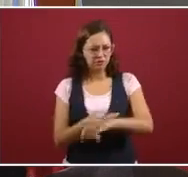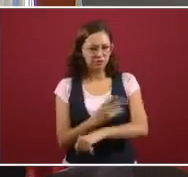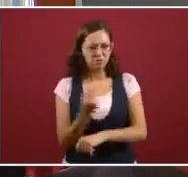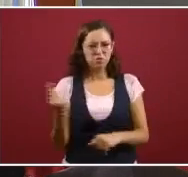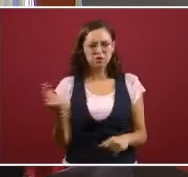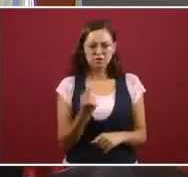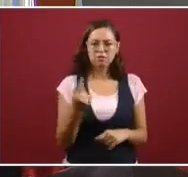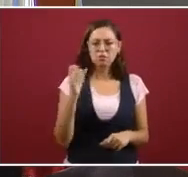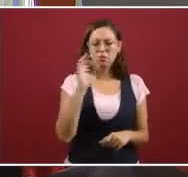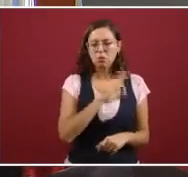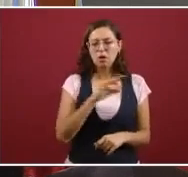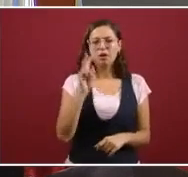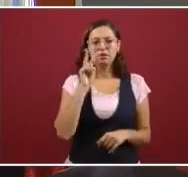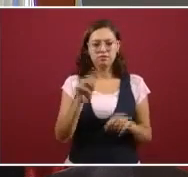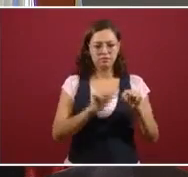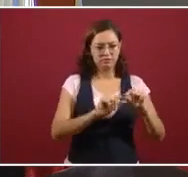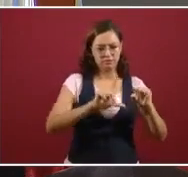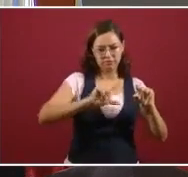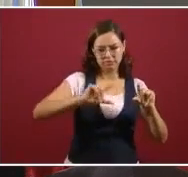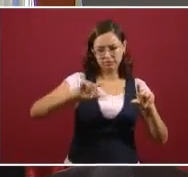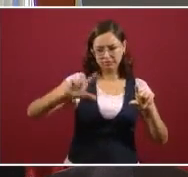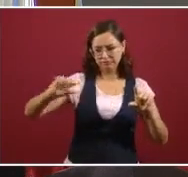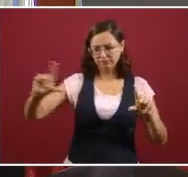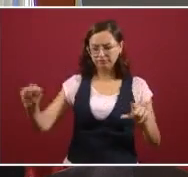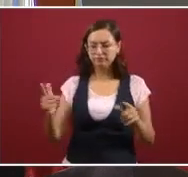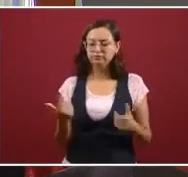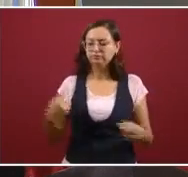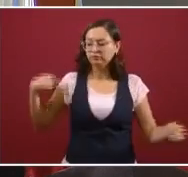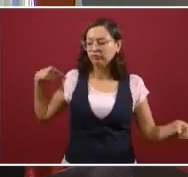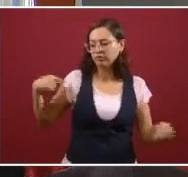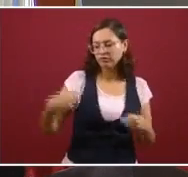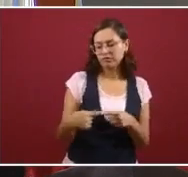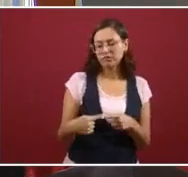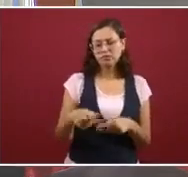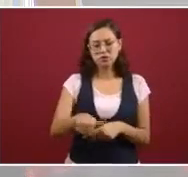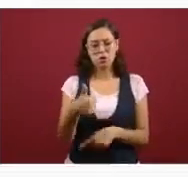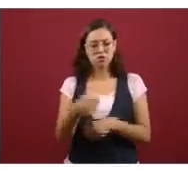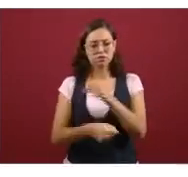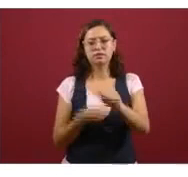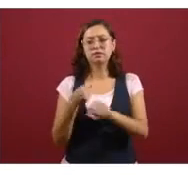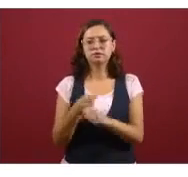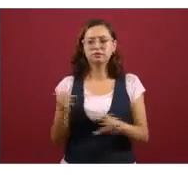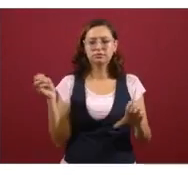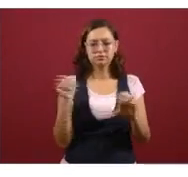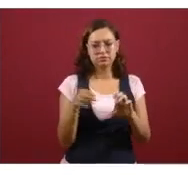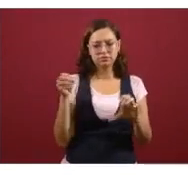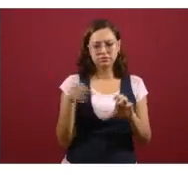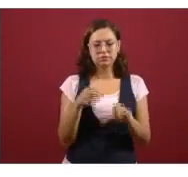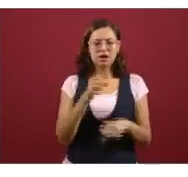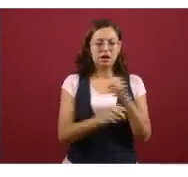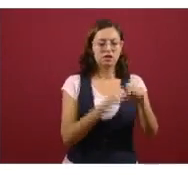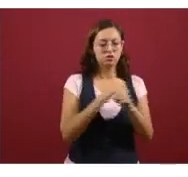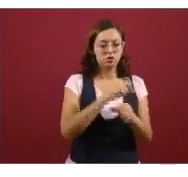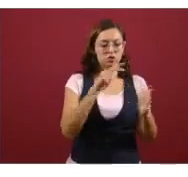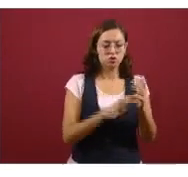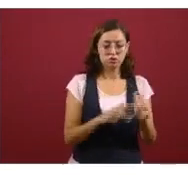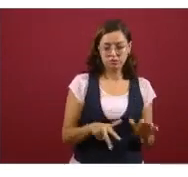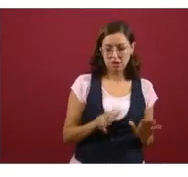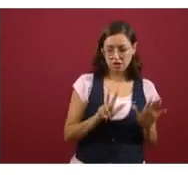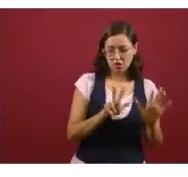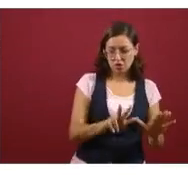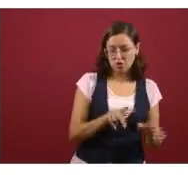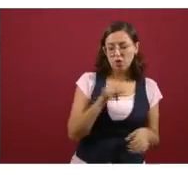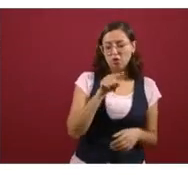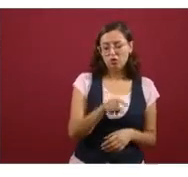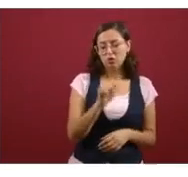Esta gráfica nos da una idea del ahorro acumulado en los últimos 11 años. En el 2008, las